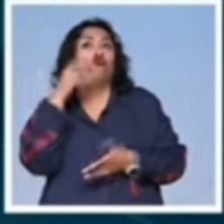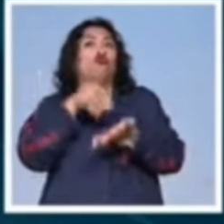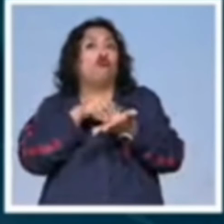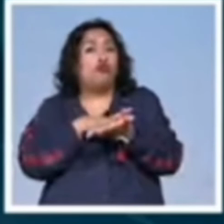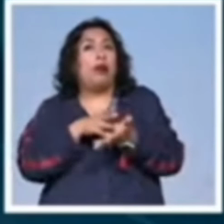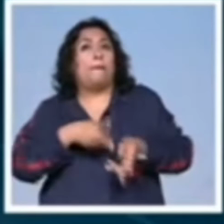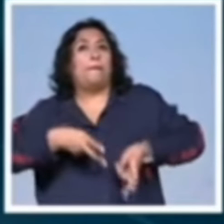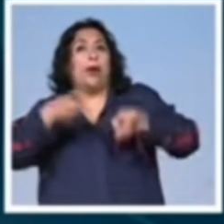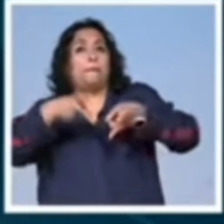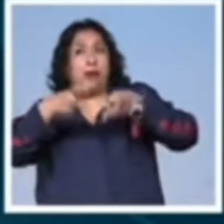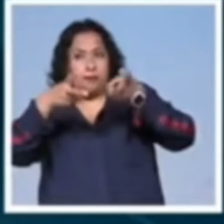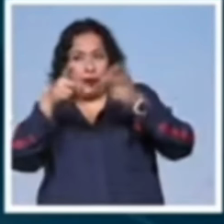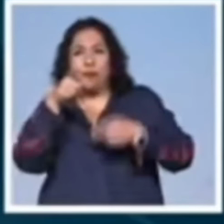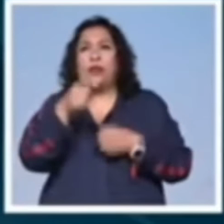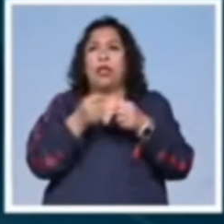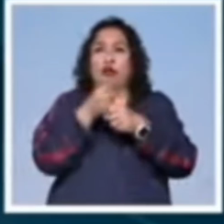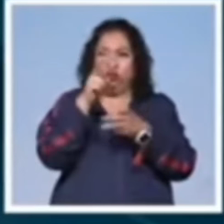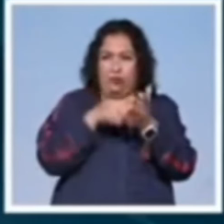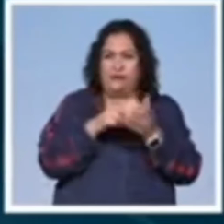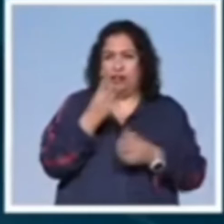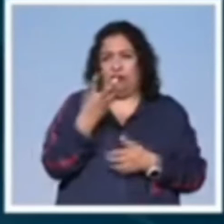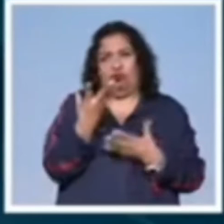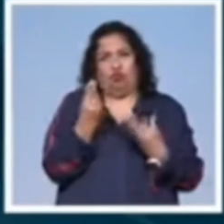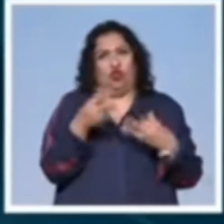año 2023, que fue un año muy activo,